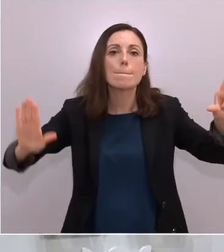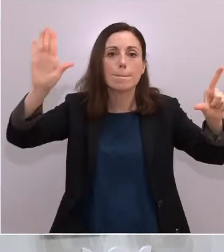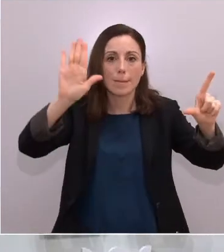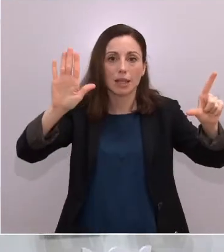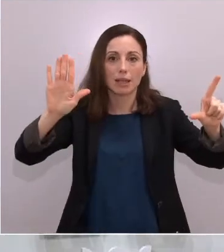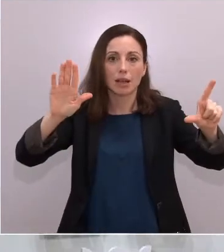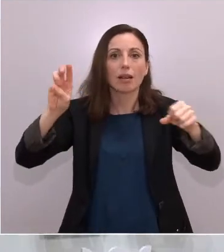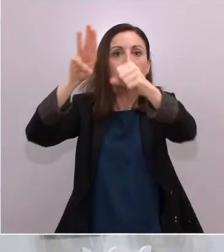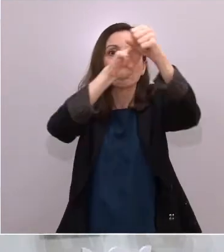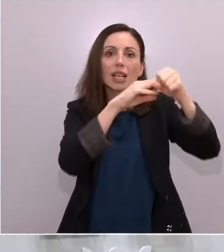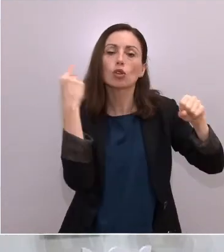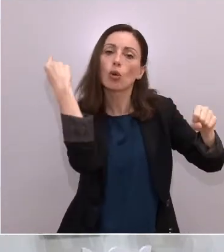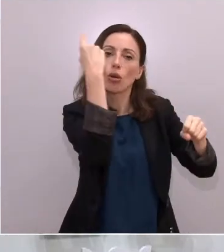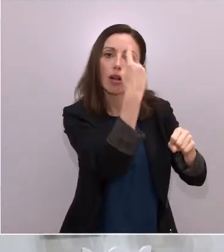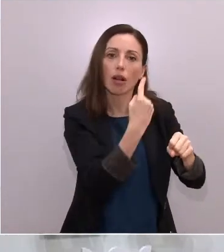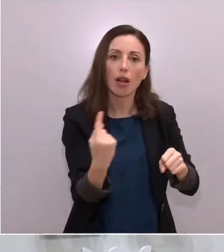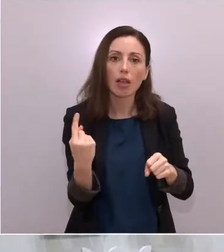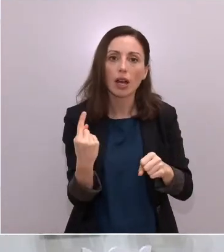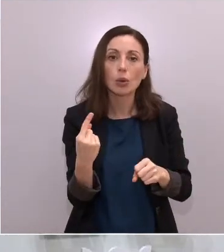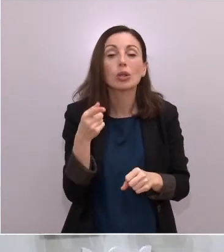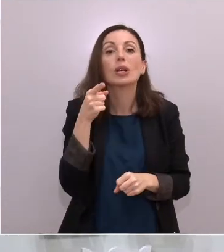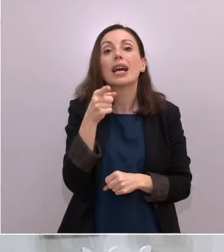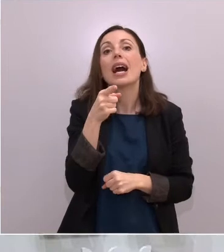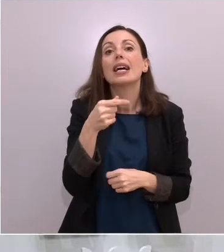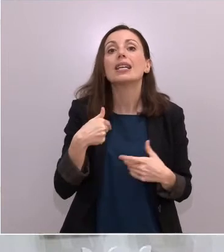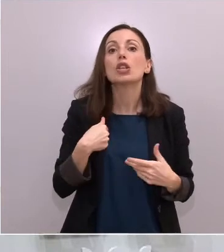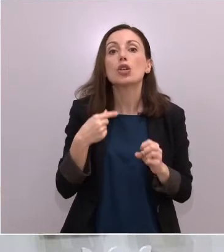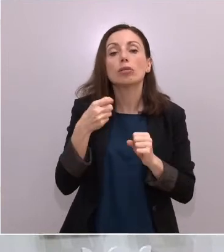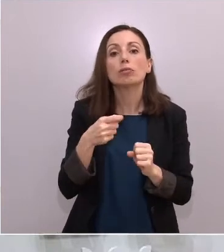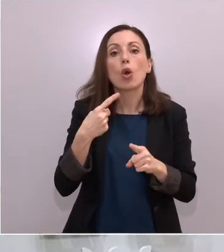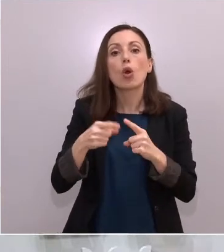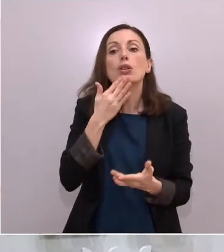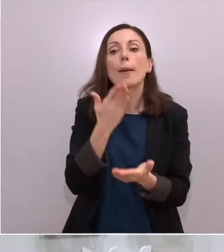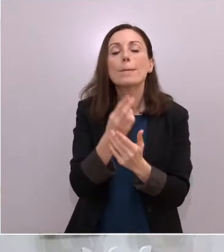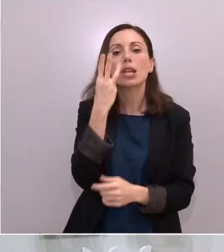territorios. Y por lo tanto, en esa desescalada asimétrica yo tengo 3 exigencias que ya he